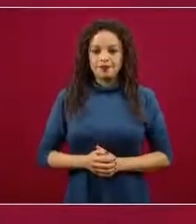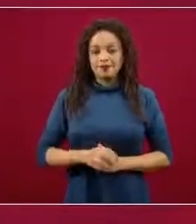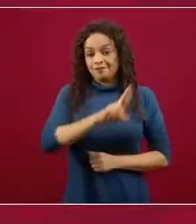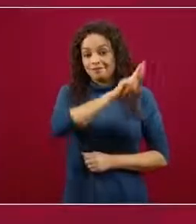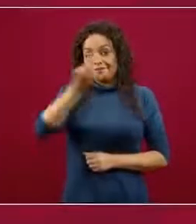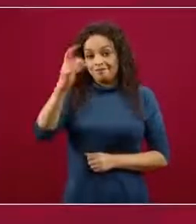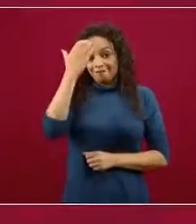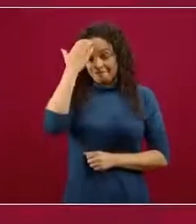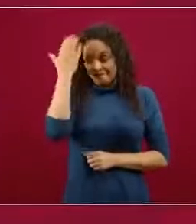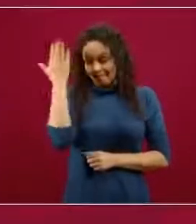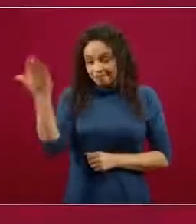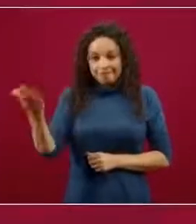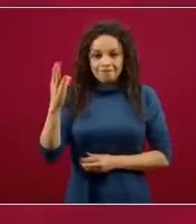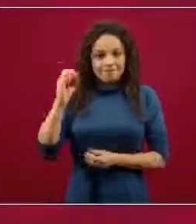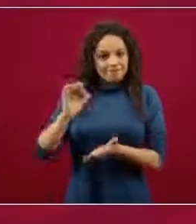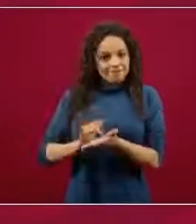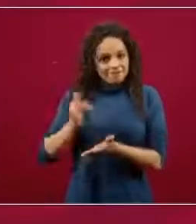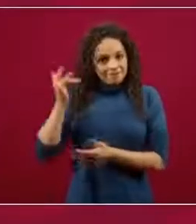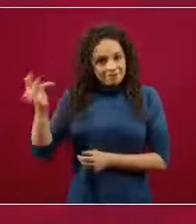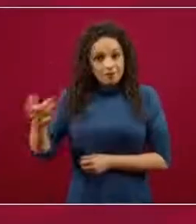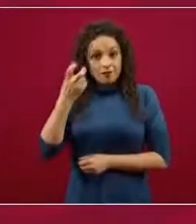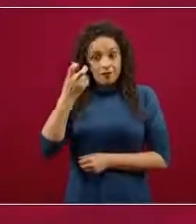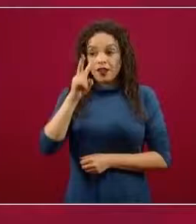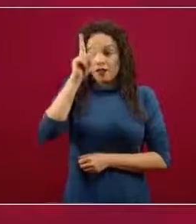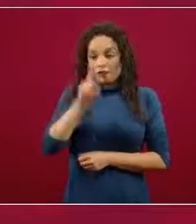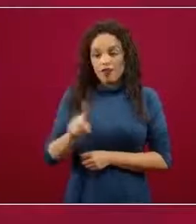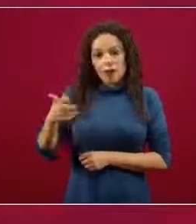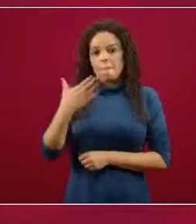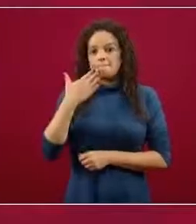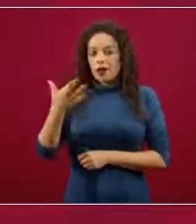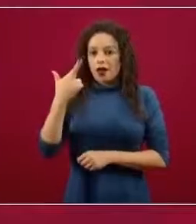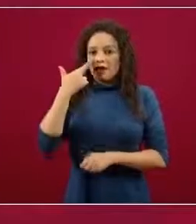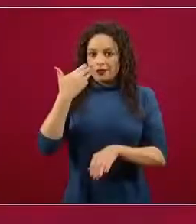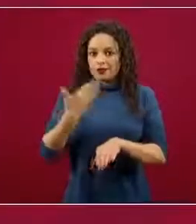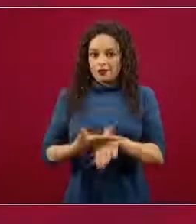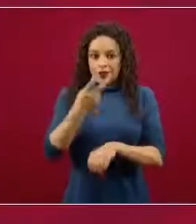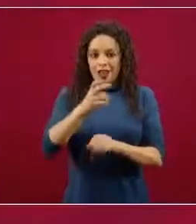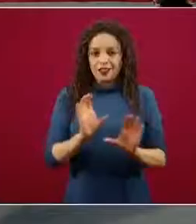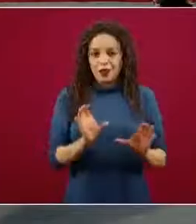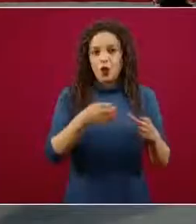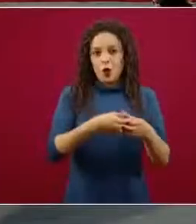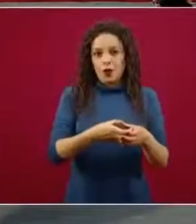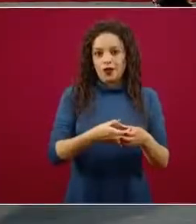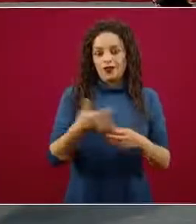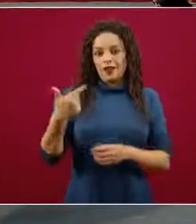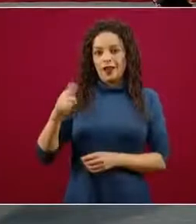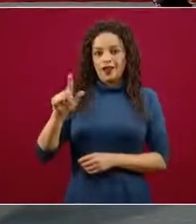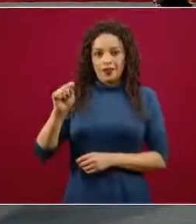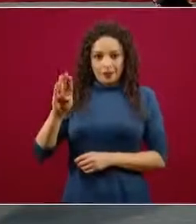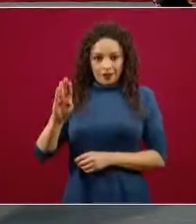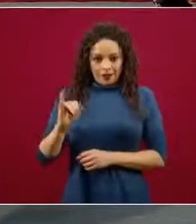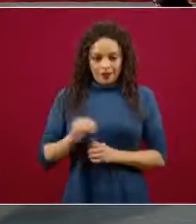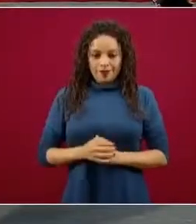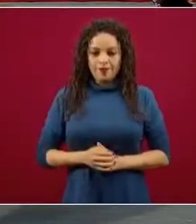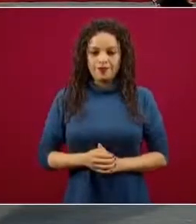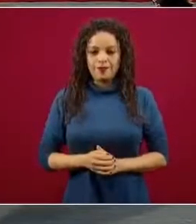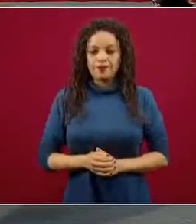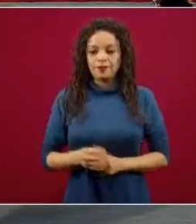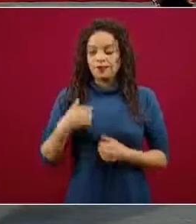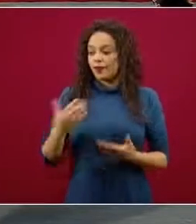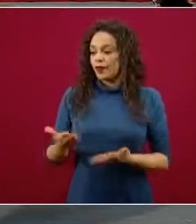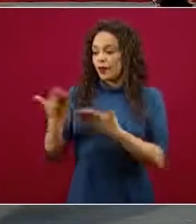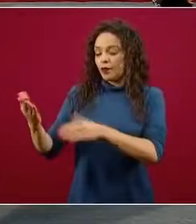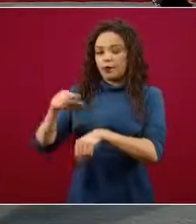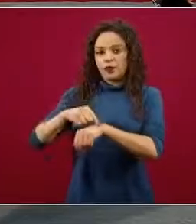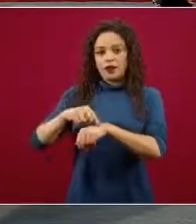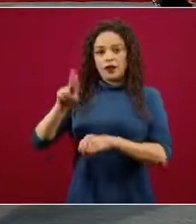reconocimiento y agradecimiento a ese sentido de responsabilidad de la comunidad LGTBI. Le he pedido al doctor